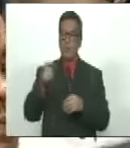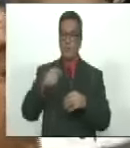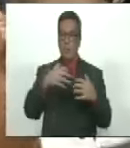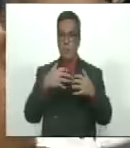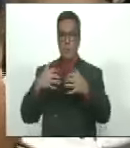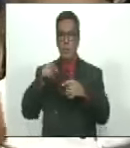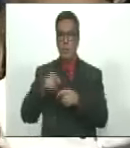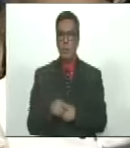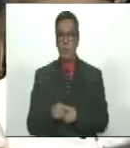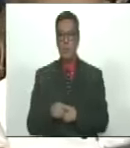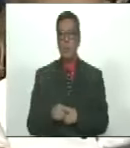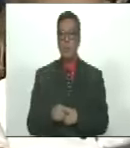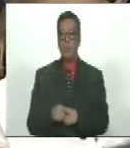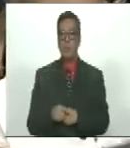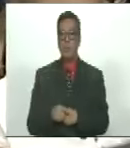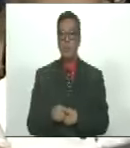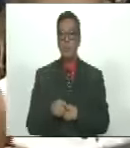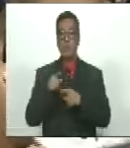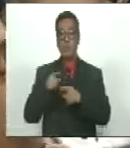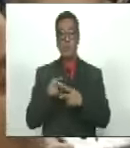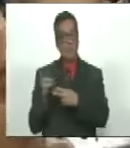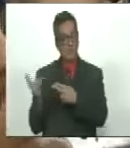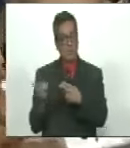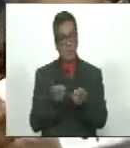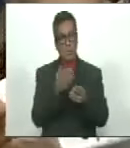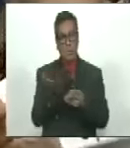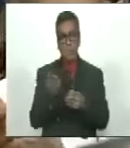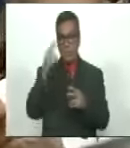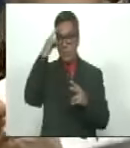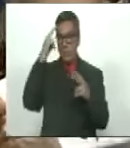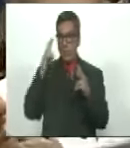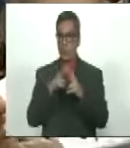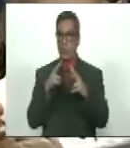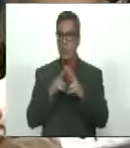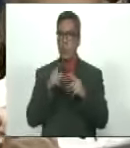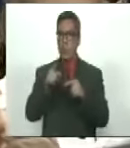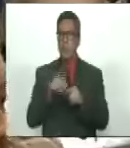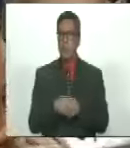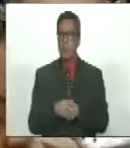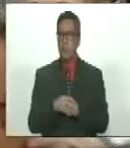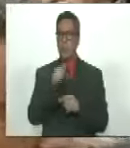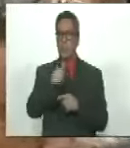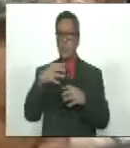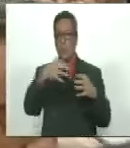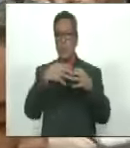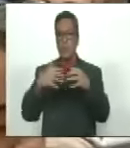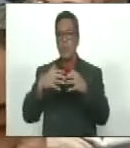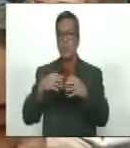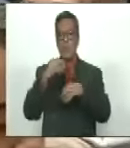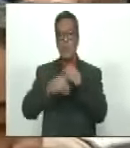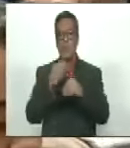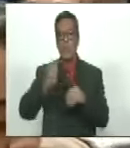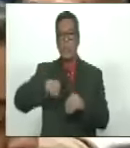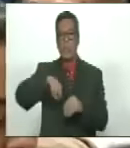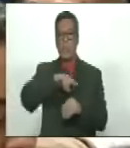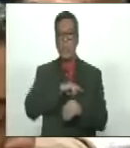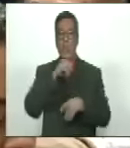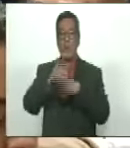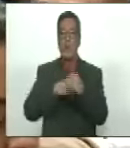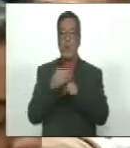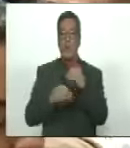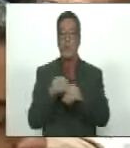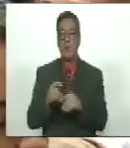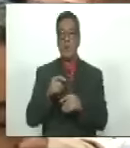lucha. Motivos que nos invitan a conocer que esta lucha que nos corresponde a nosotros hoy la estamos haciendo